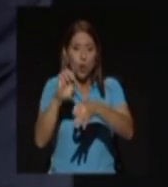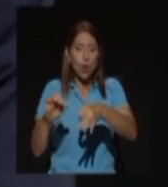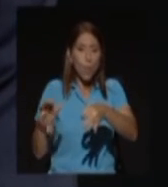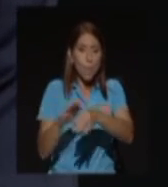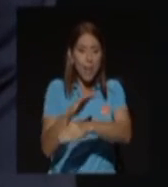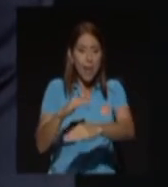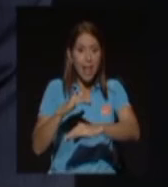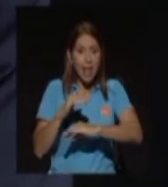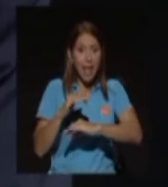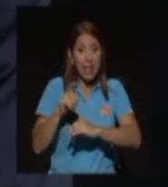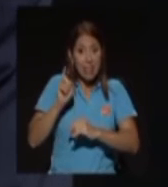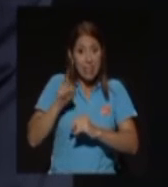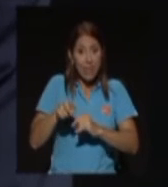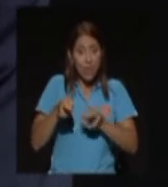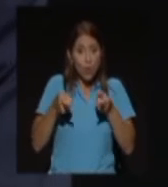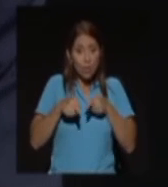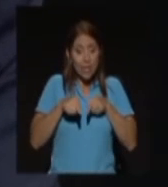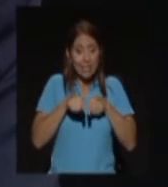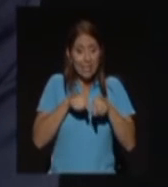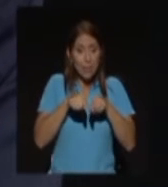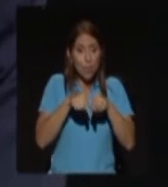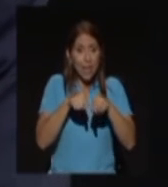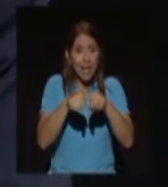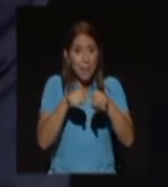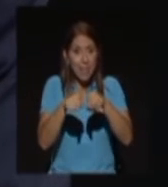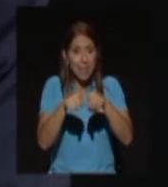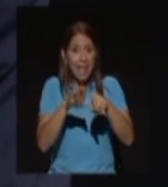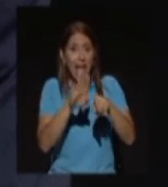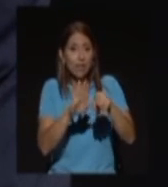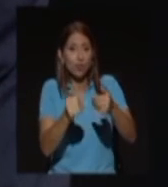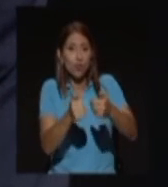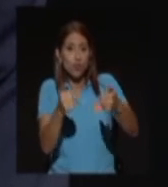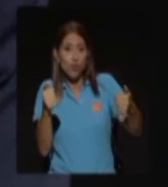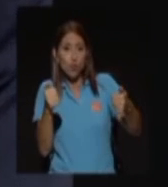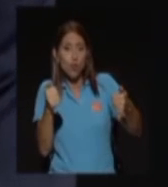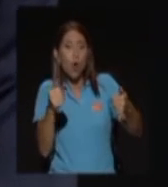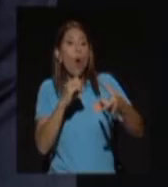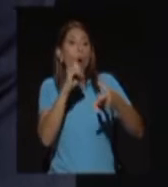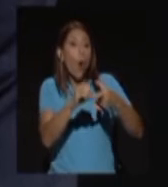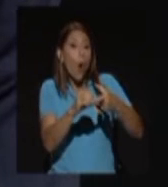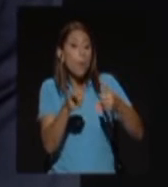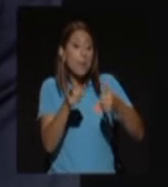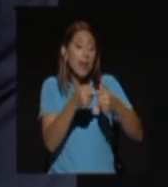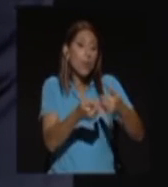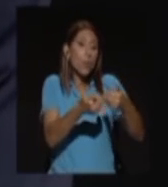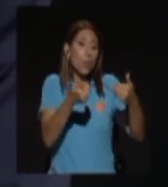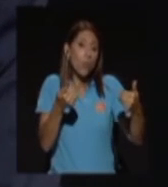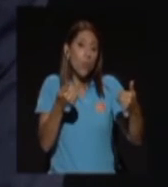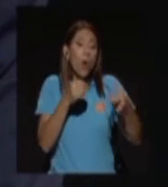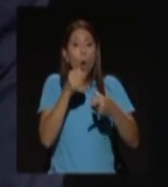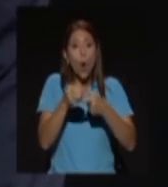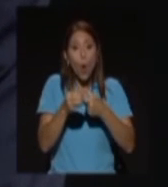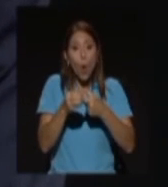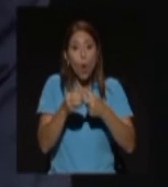deben ocurrir simultáneamente al divorcio, o si el divorcio es primero o un avance